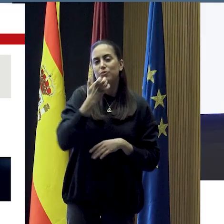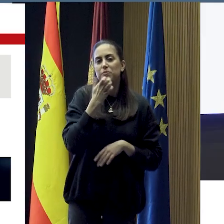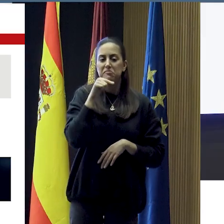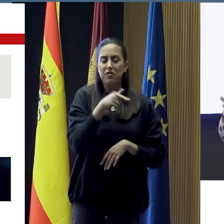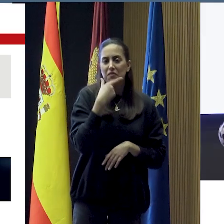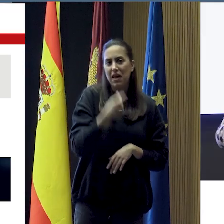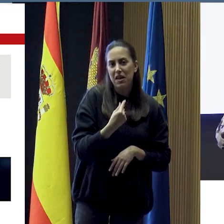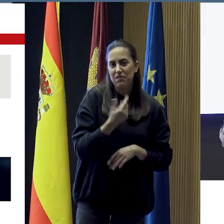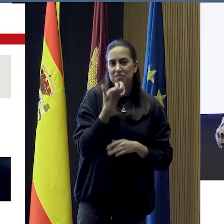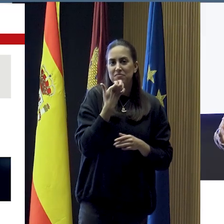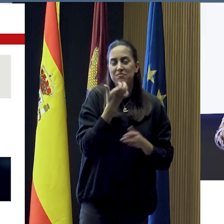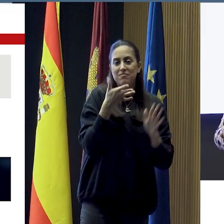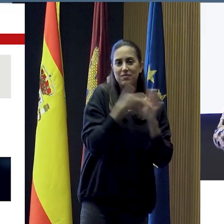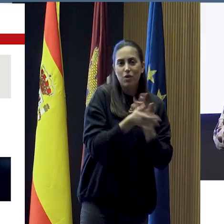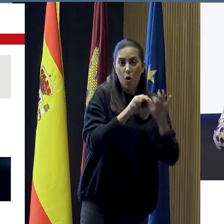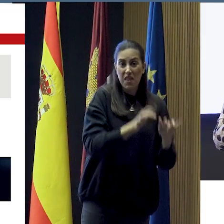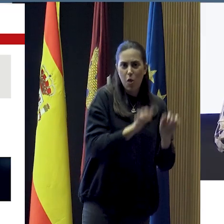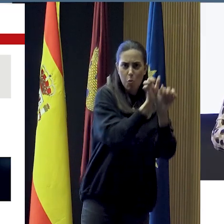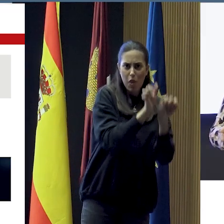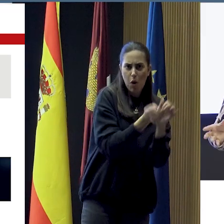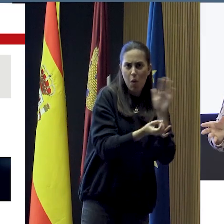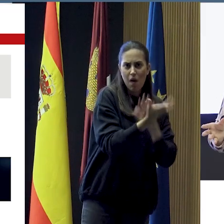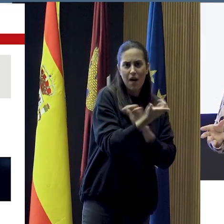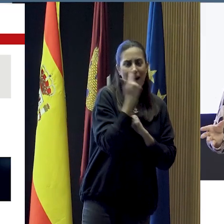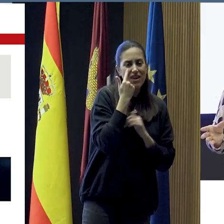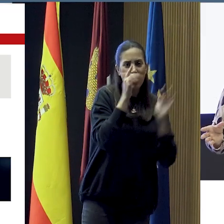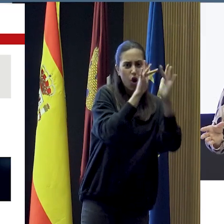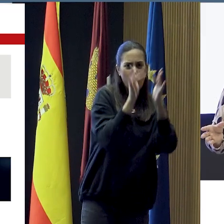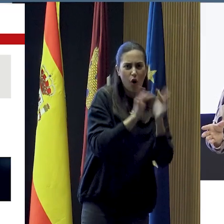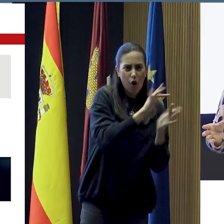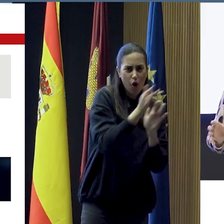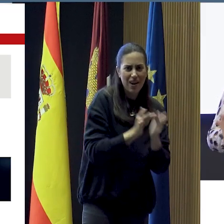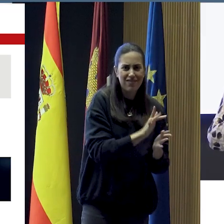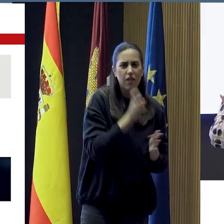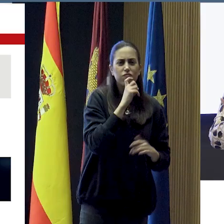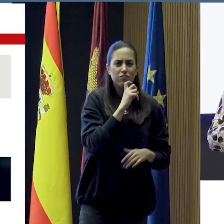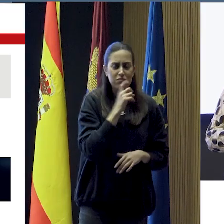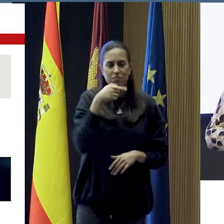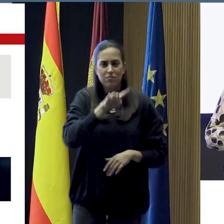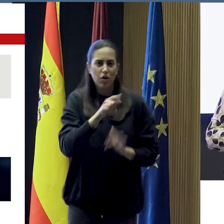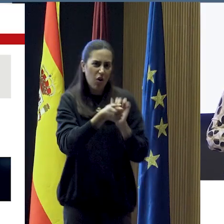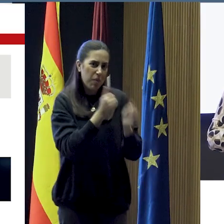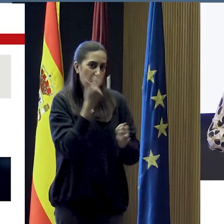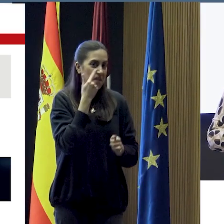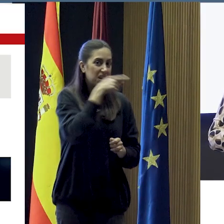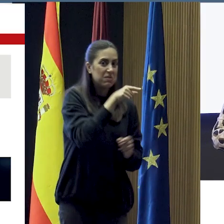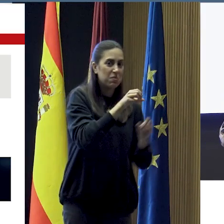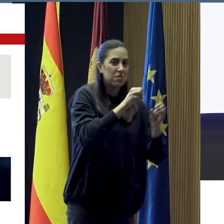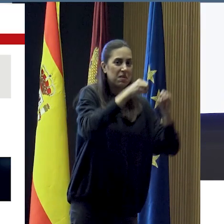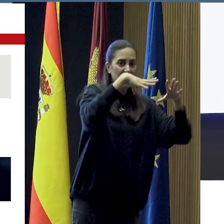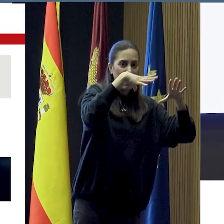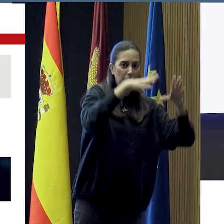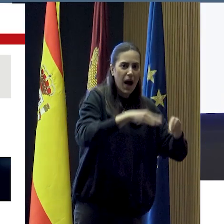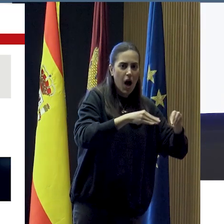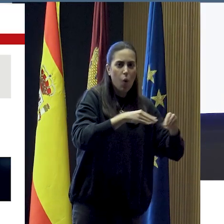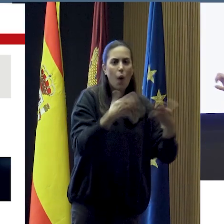a generar un ordenador, vamos a generar un modelo y estudiamos cómo se conectan las distintas regiones entre sí y vemos quién se enciende y quién se apaga. Entonces